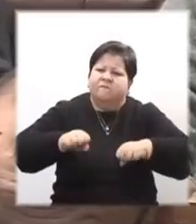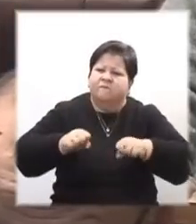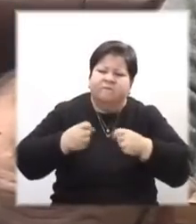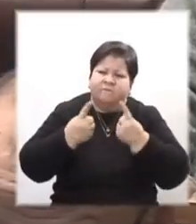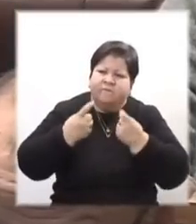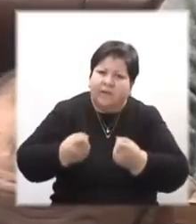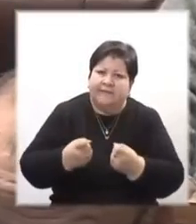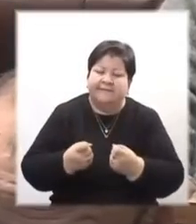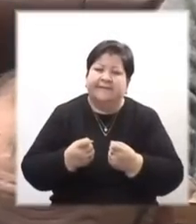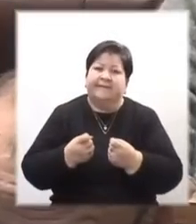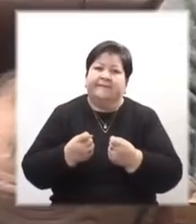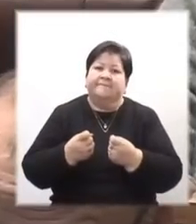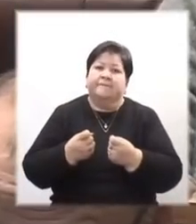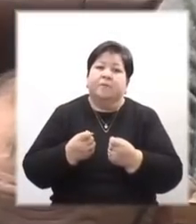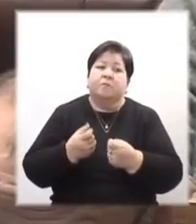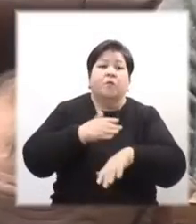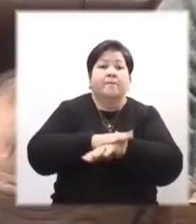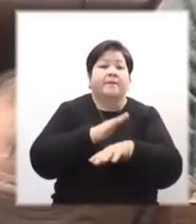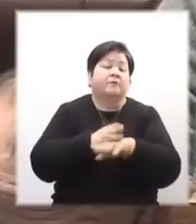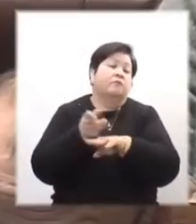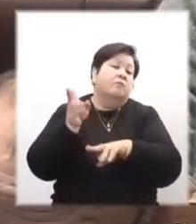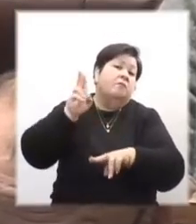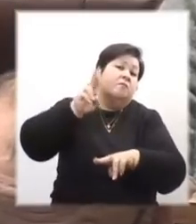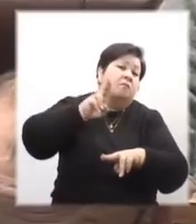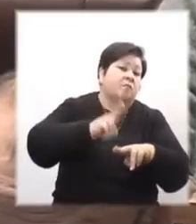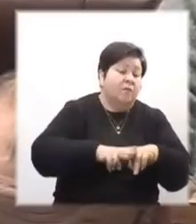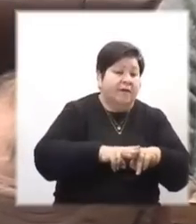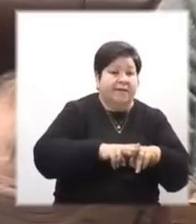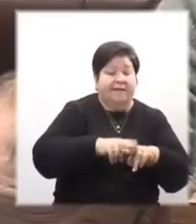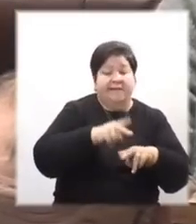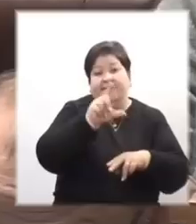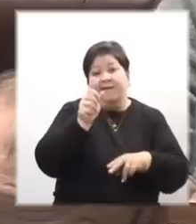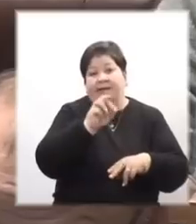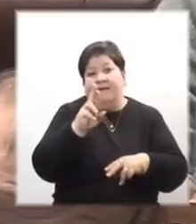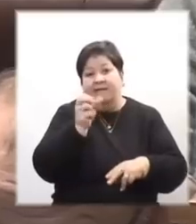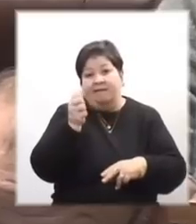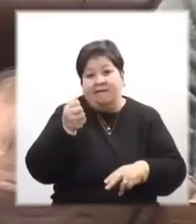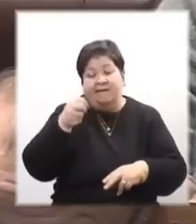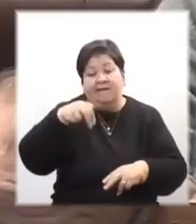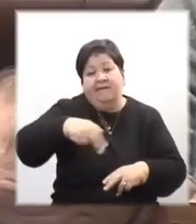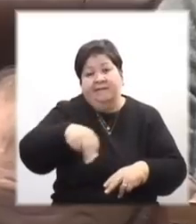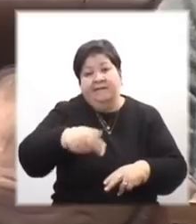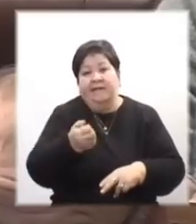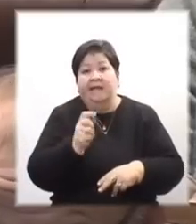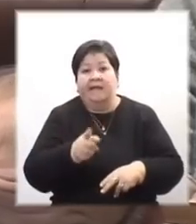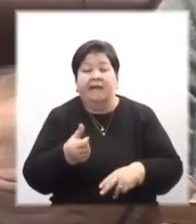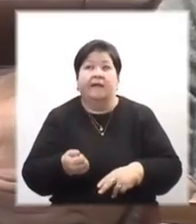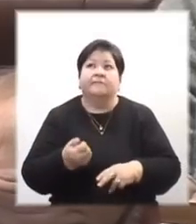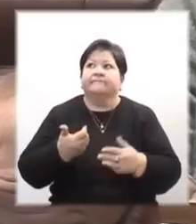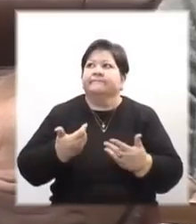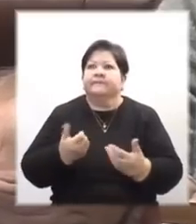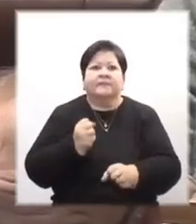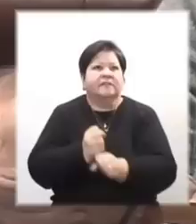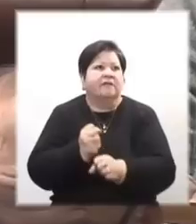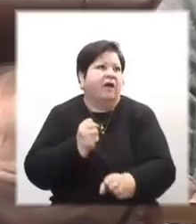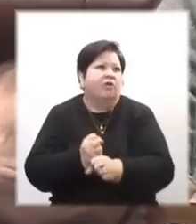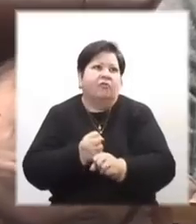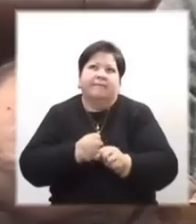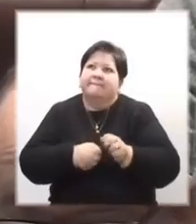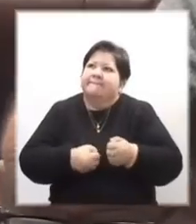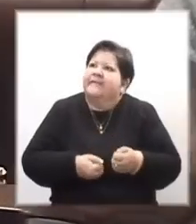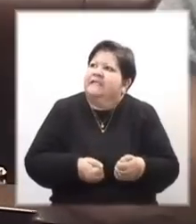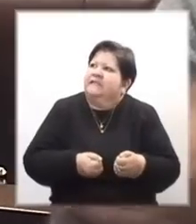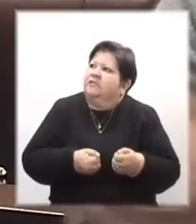pública, al fallecimiento del doctor Larrañaga tuvo que ir a cumplir esa tarea de enorme responsabilidad, enorme presión